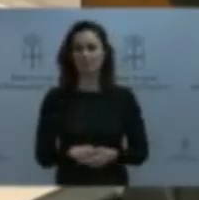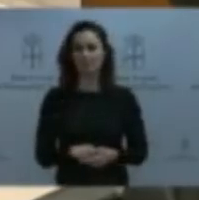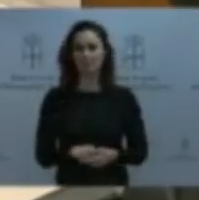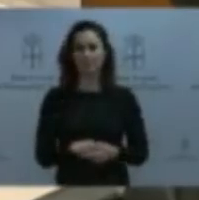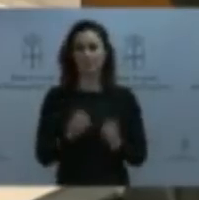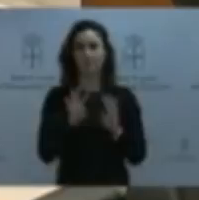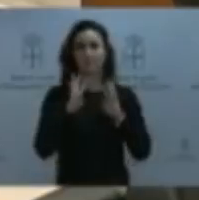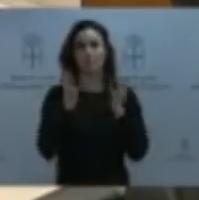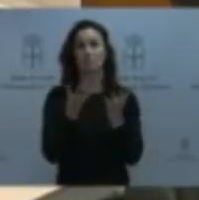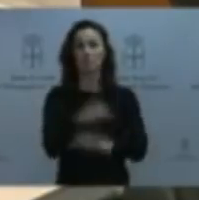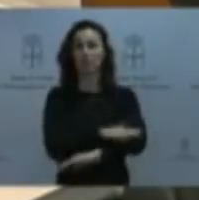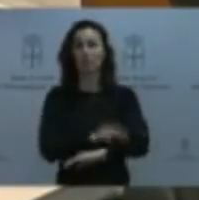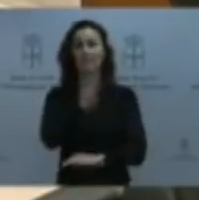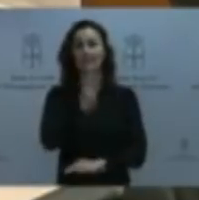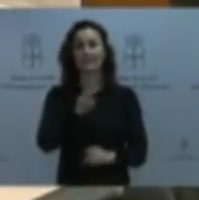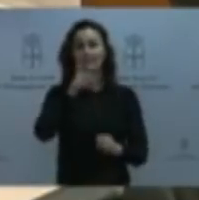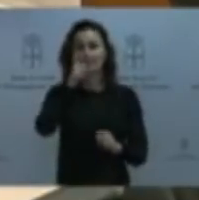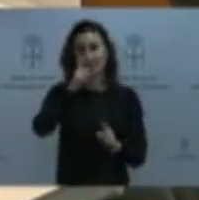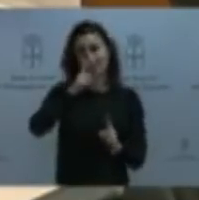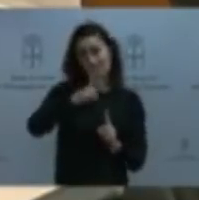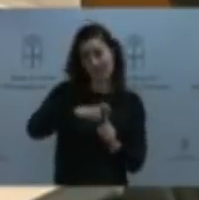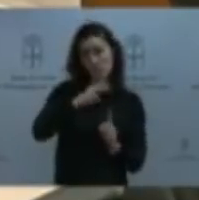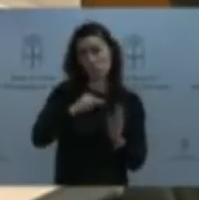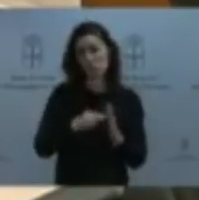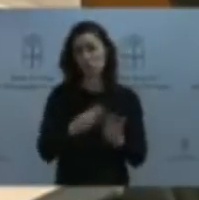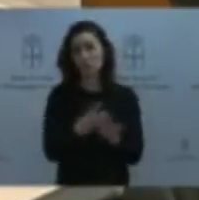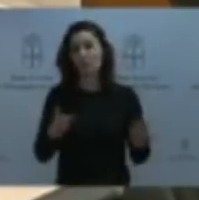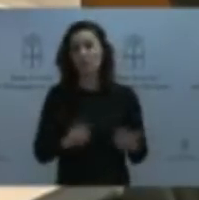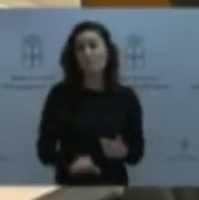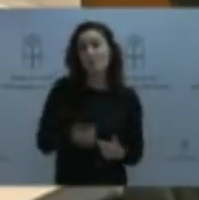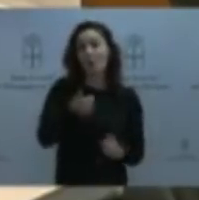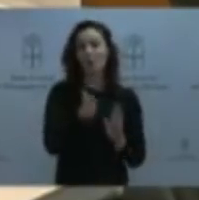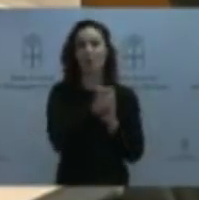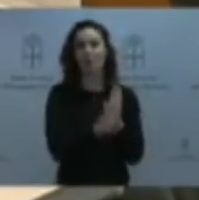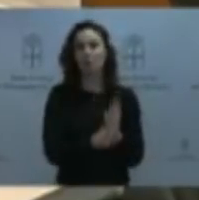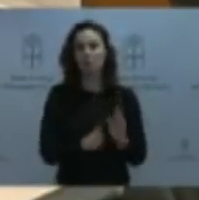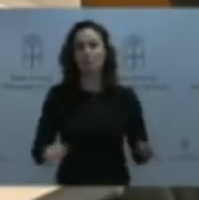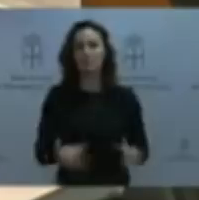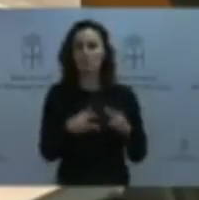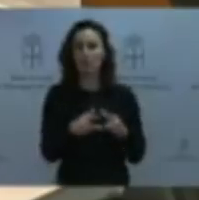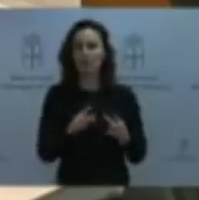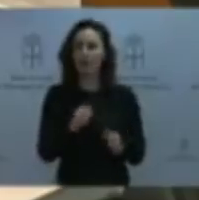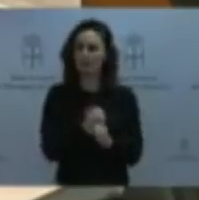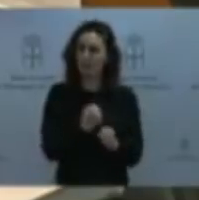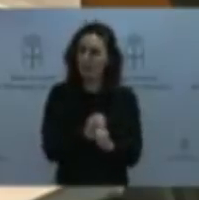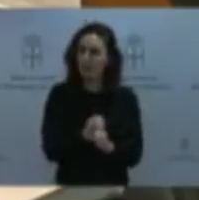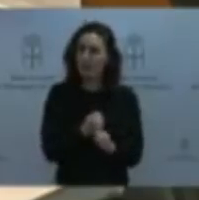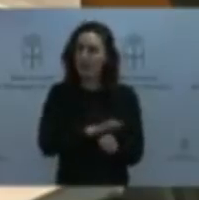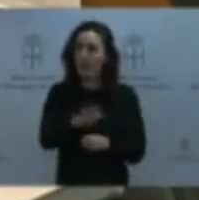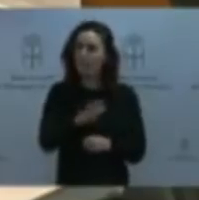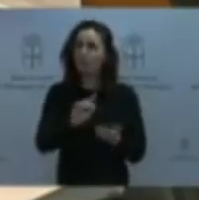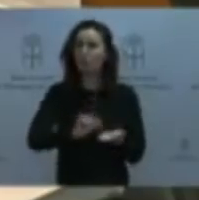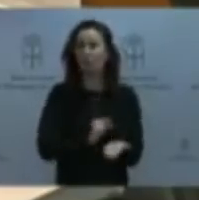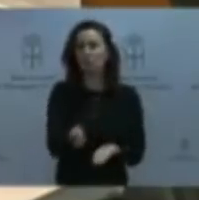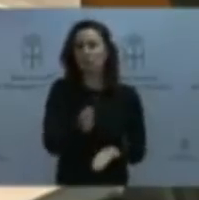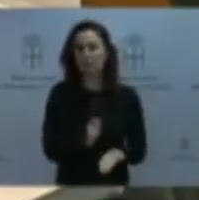2018 de una serie de cláusulas sociales y laborales en el ámbito de la contratación administrativa del Principado de Asturias,